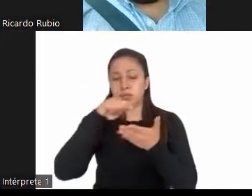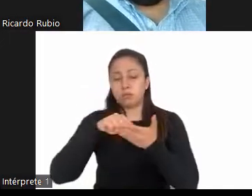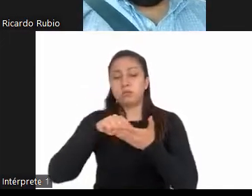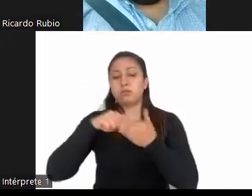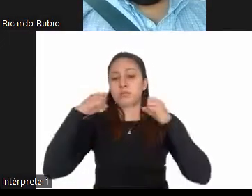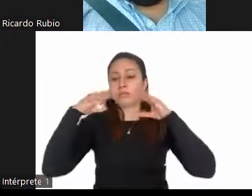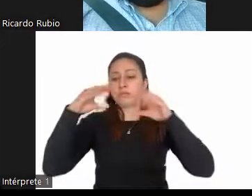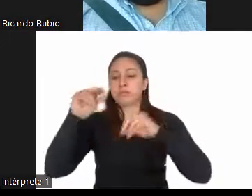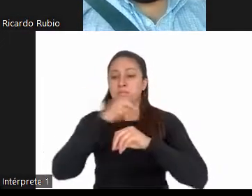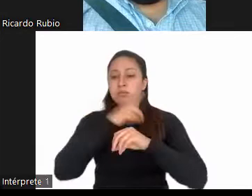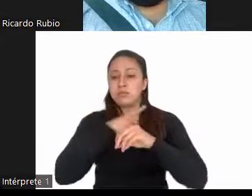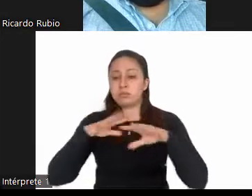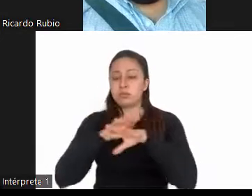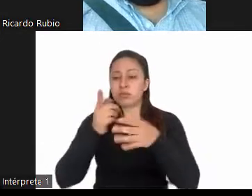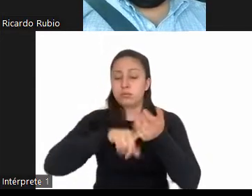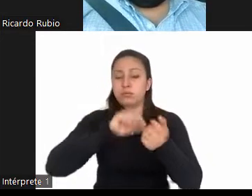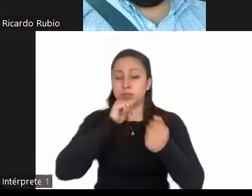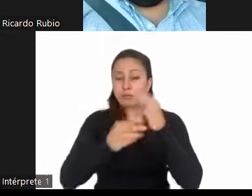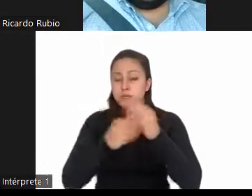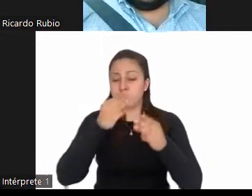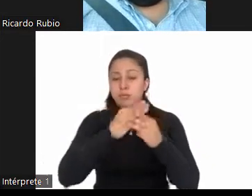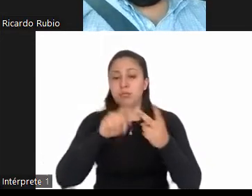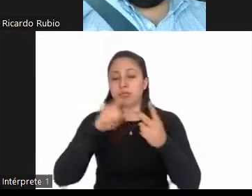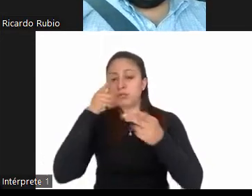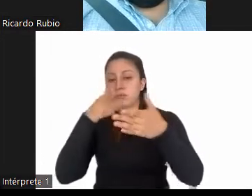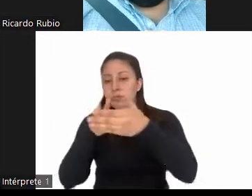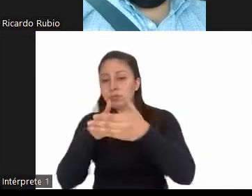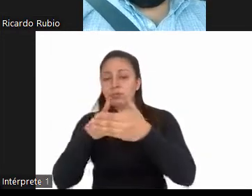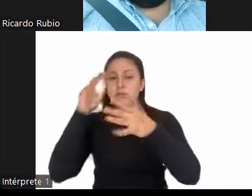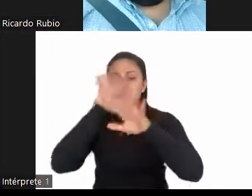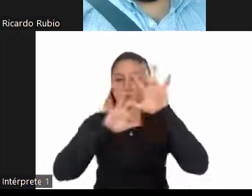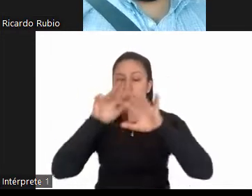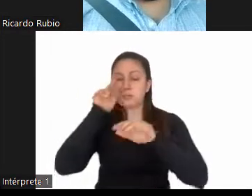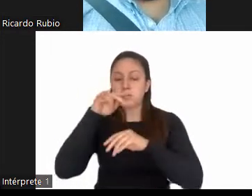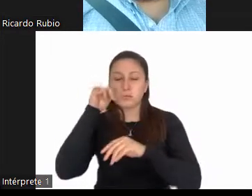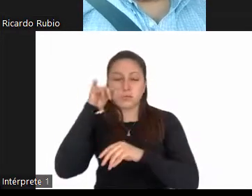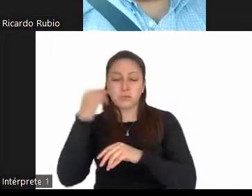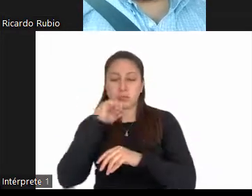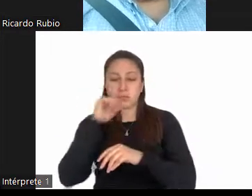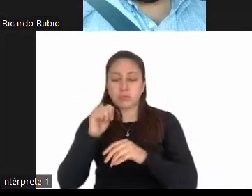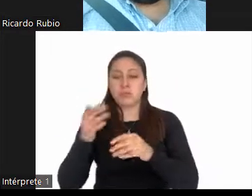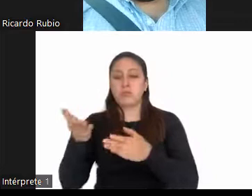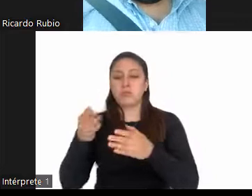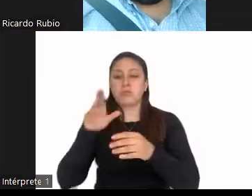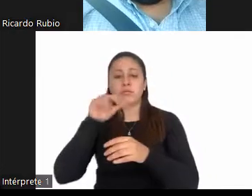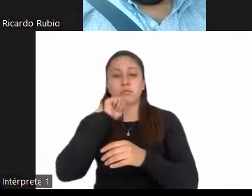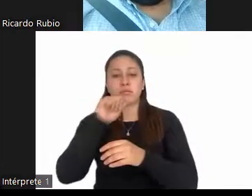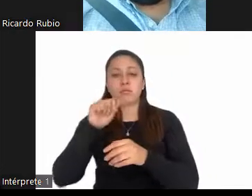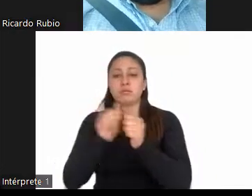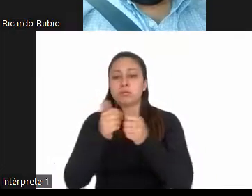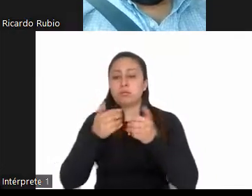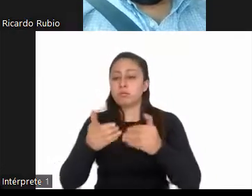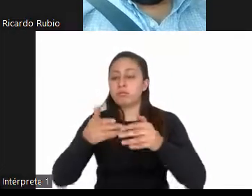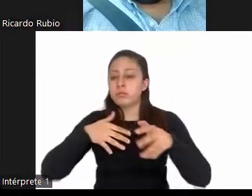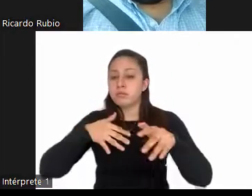dañe el equipamiento, se impida la visibilidad de conductores de vehículos, se impida la circulación de peatones o pongan en riesgo